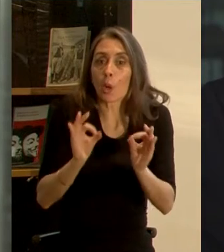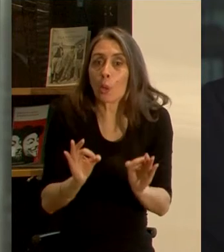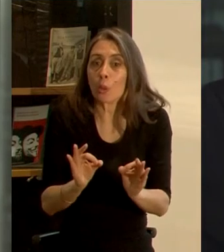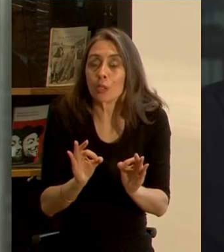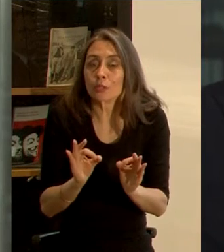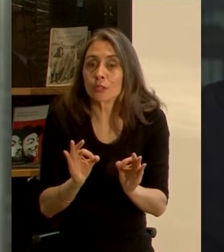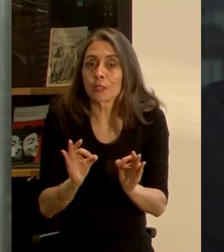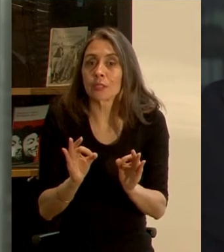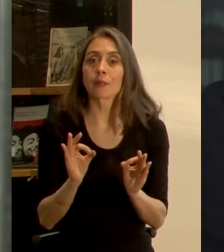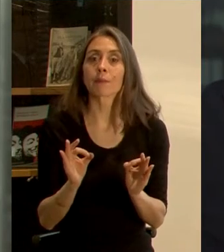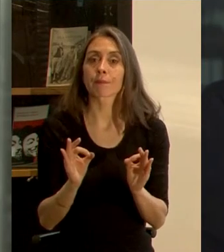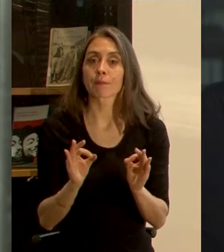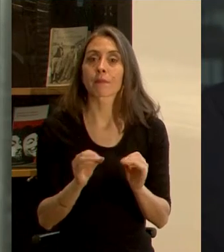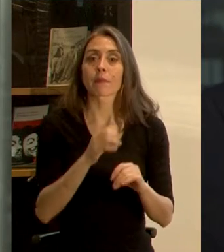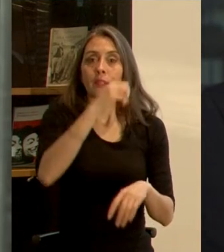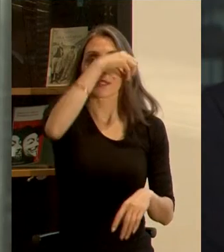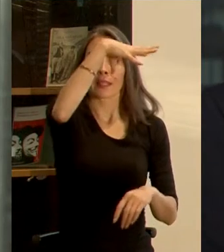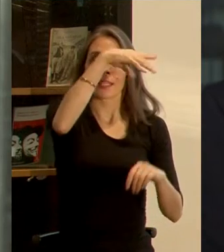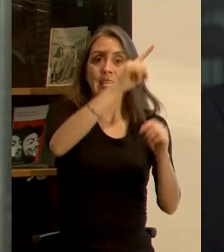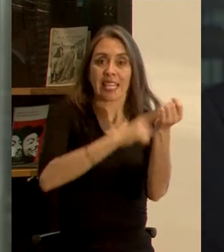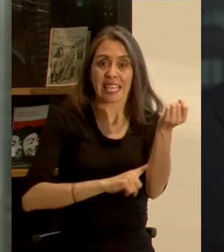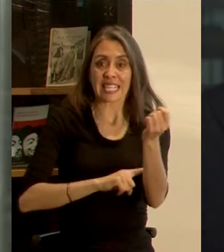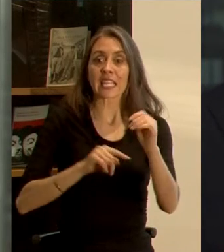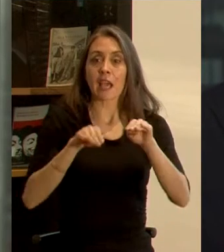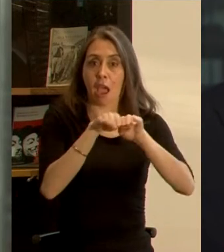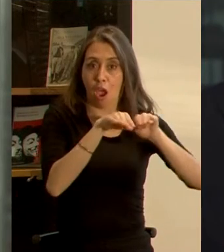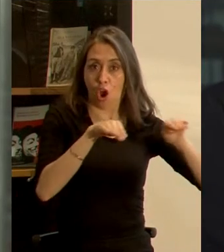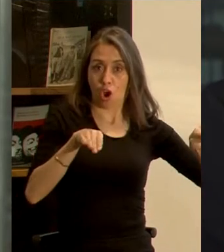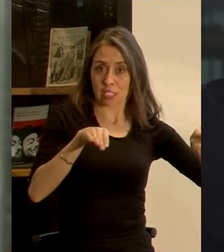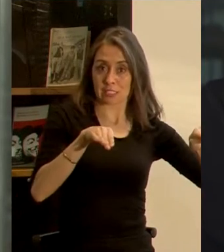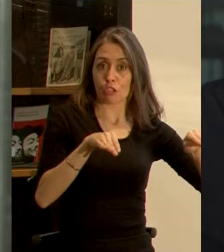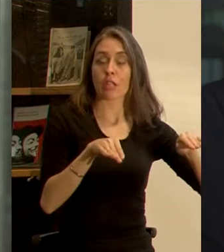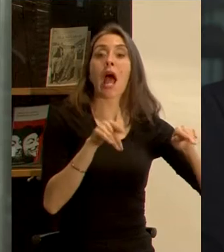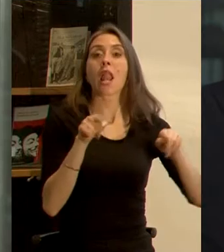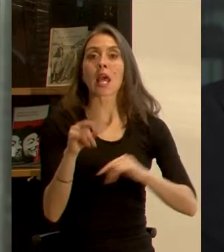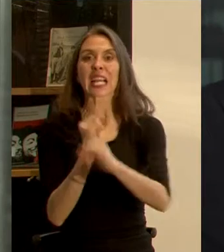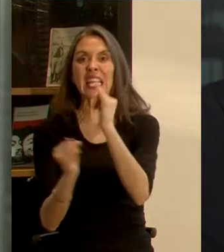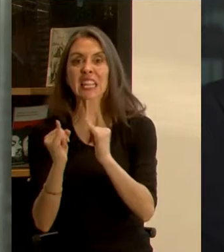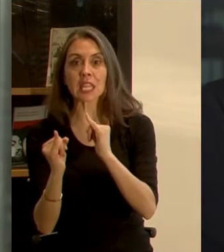de energías horizontales de Internet